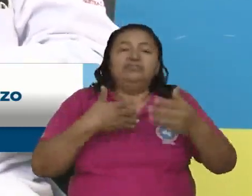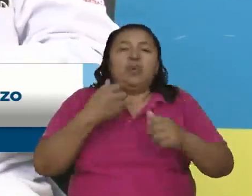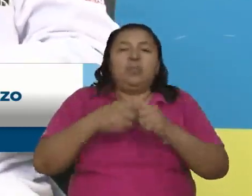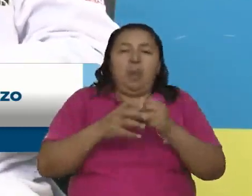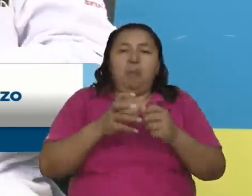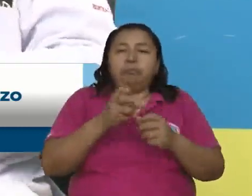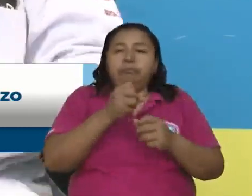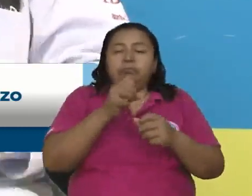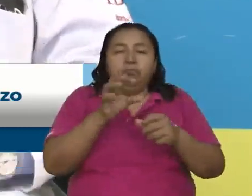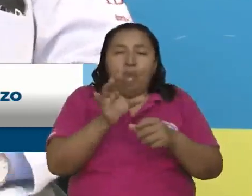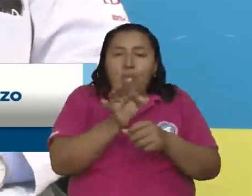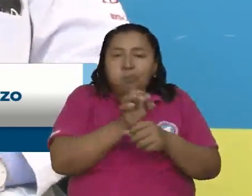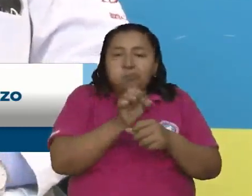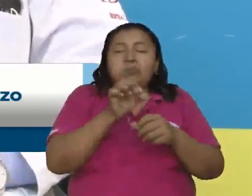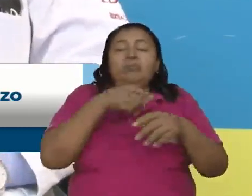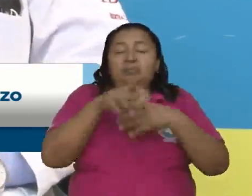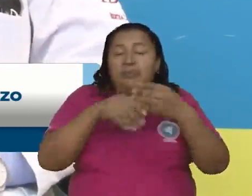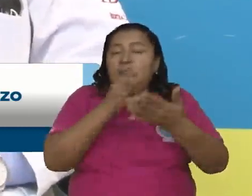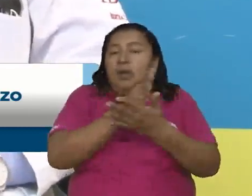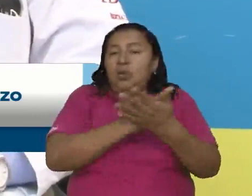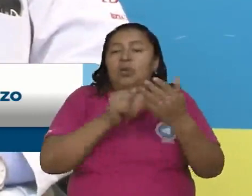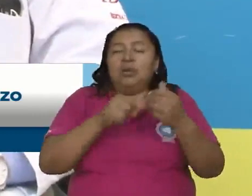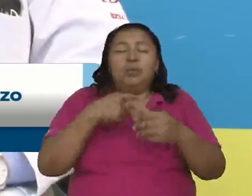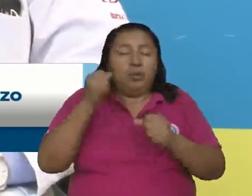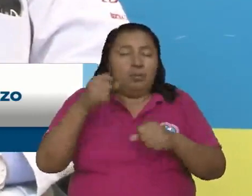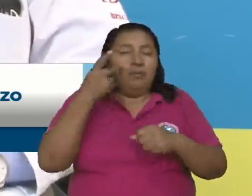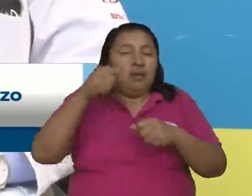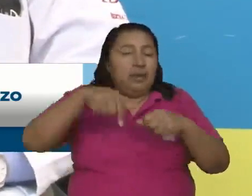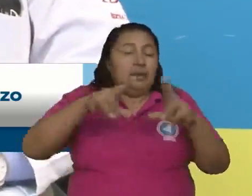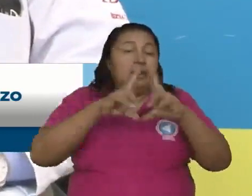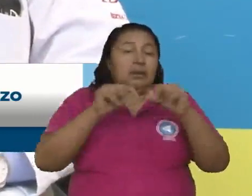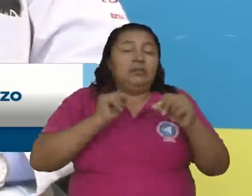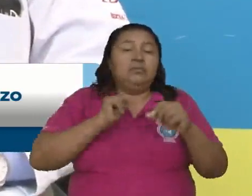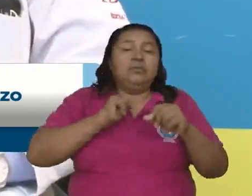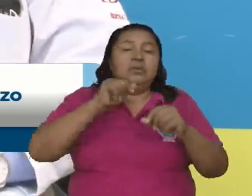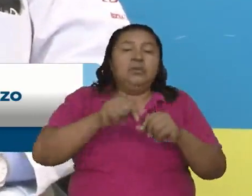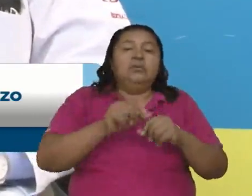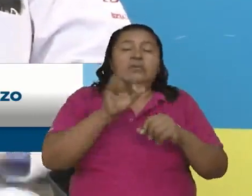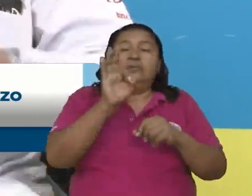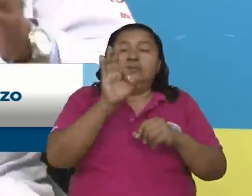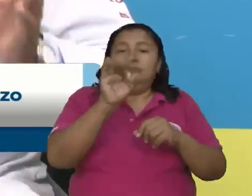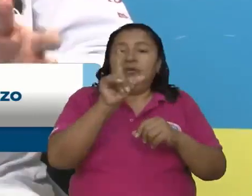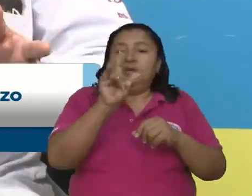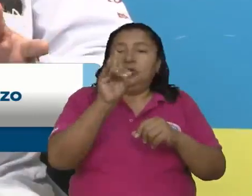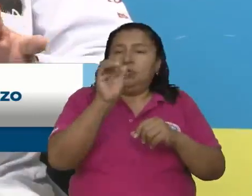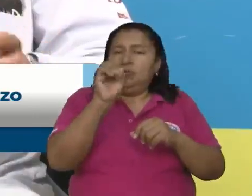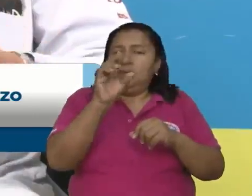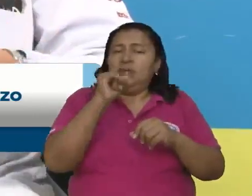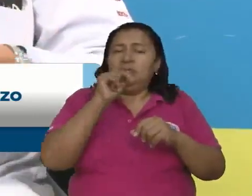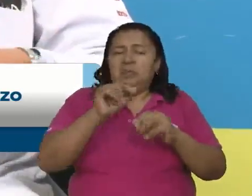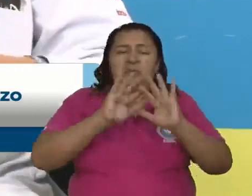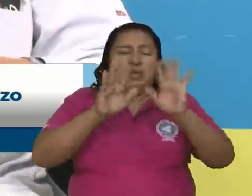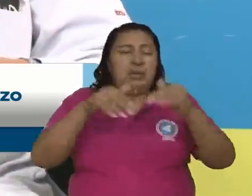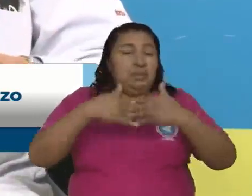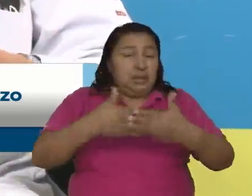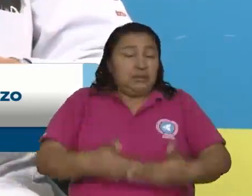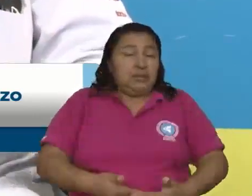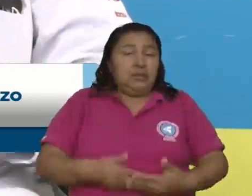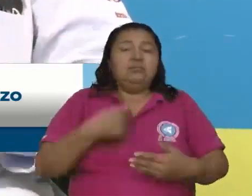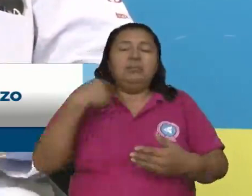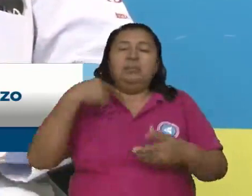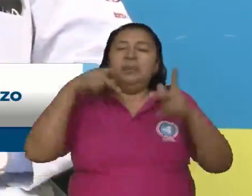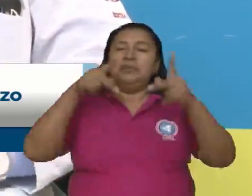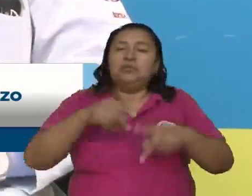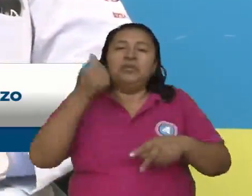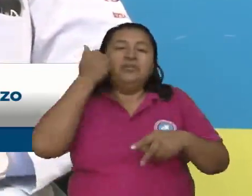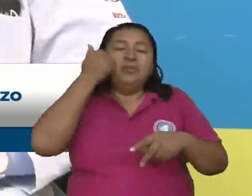coagulación. Entonces, una de las más frecuentes que se está viendo ahorita en Nicaragua es el síndrome antifosfolípido, que se presenta en embarazada. Generalmente son pacientes que